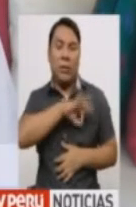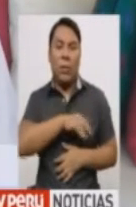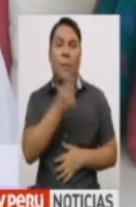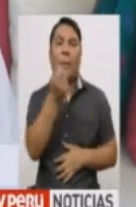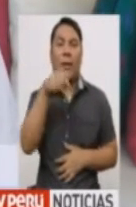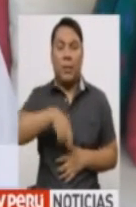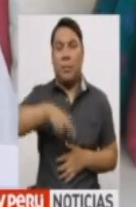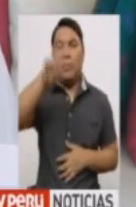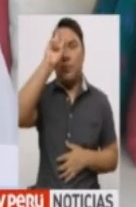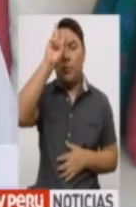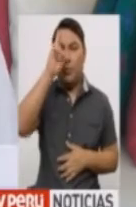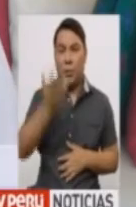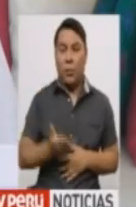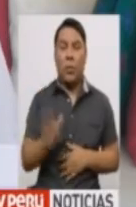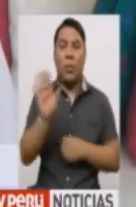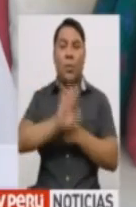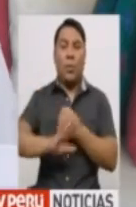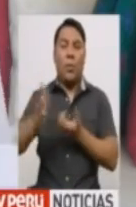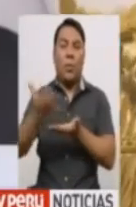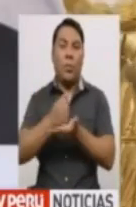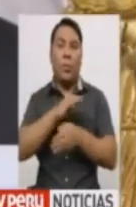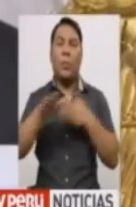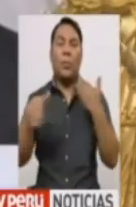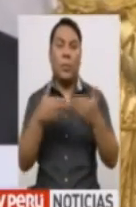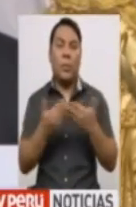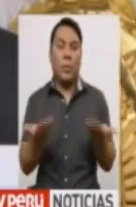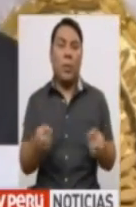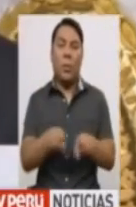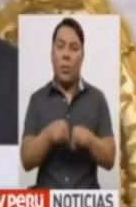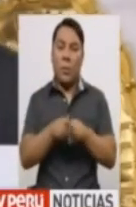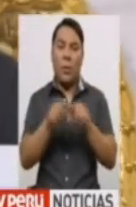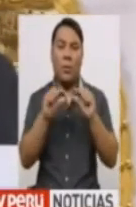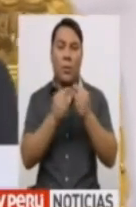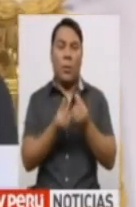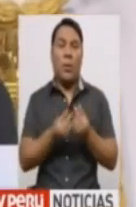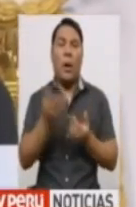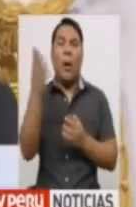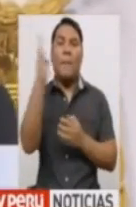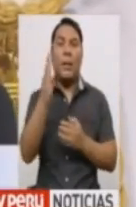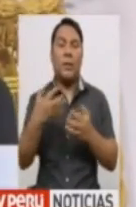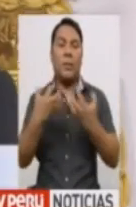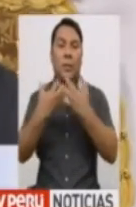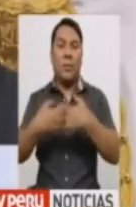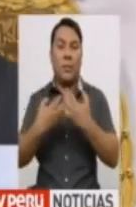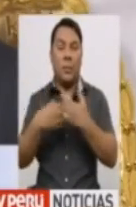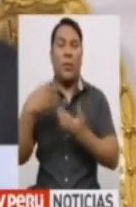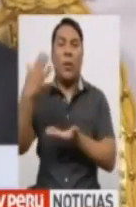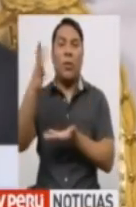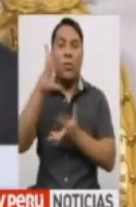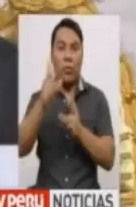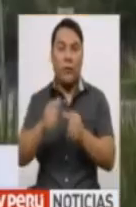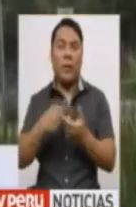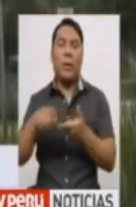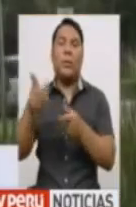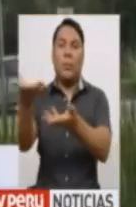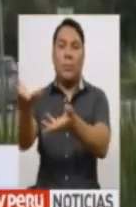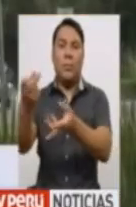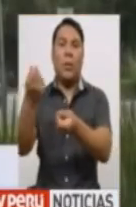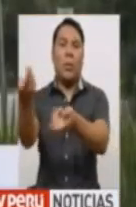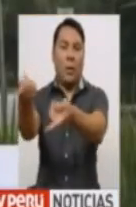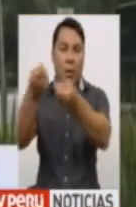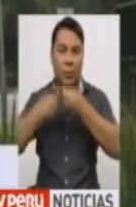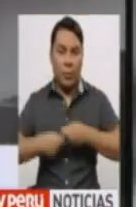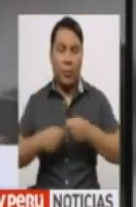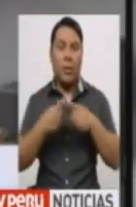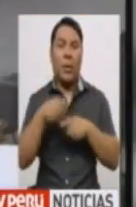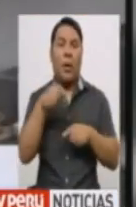consecuencias son del todo públicas y notorias. Sin embargo, criticó el último anuncio hecho por el fiscal de la Nación, Pablo Sánchez, sobre los